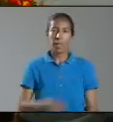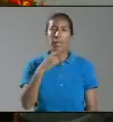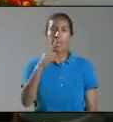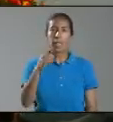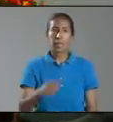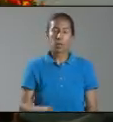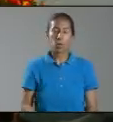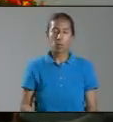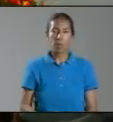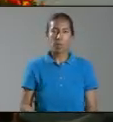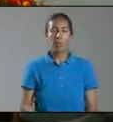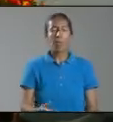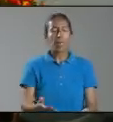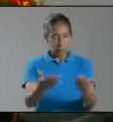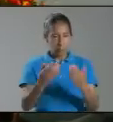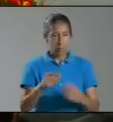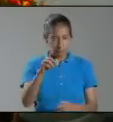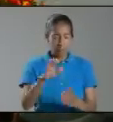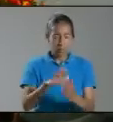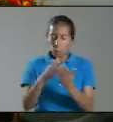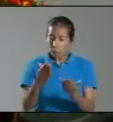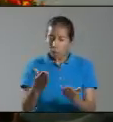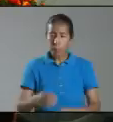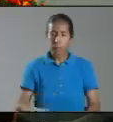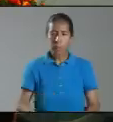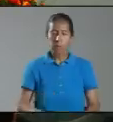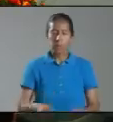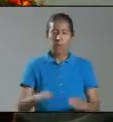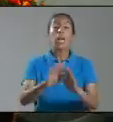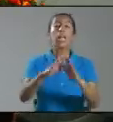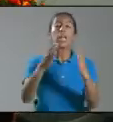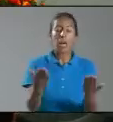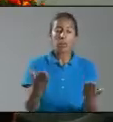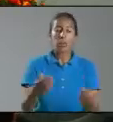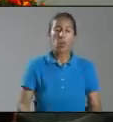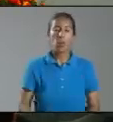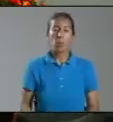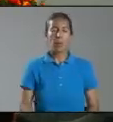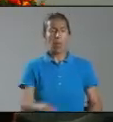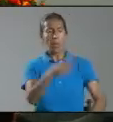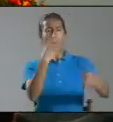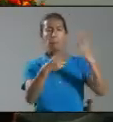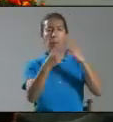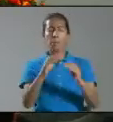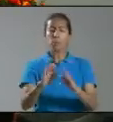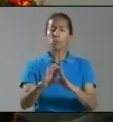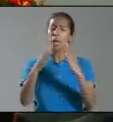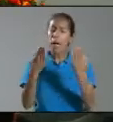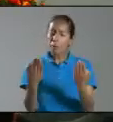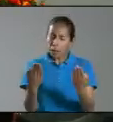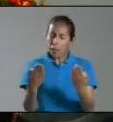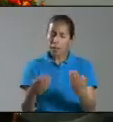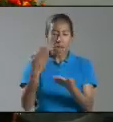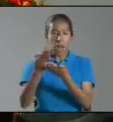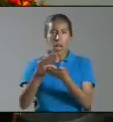y agarró una Biblia y la abrió donde cayera. Vamos a abrir la Biblia, dijo,